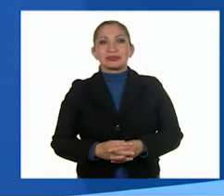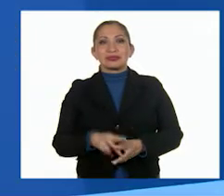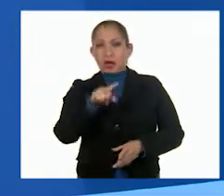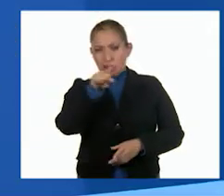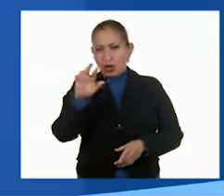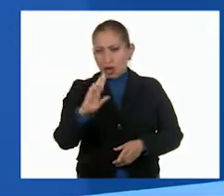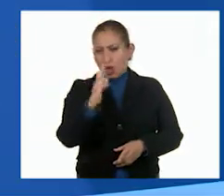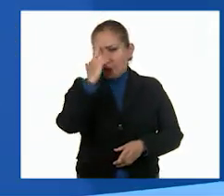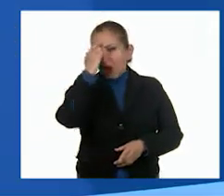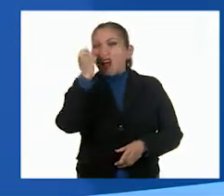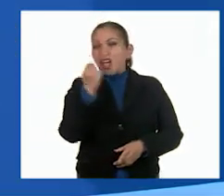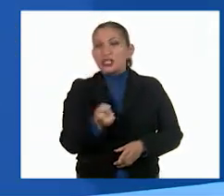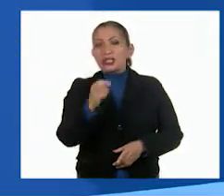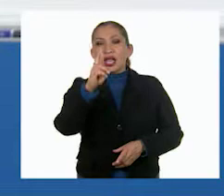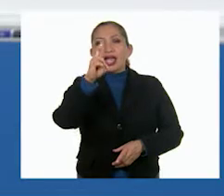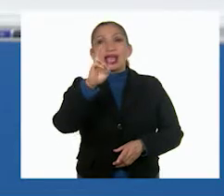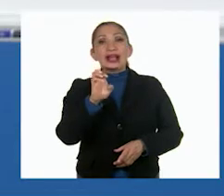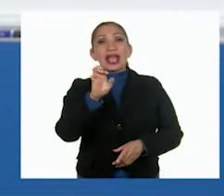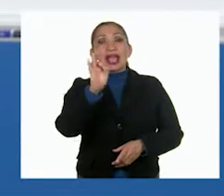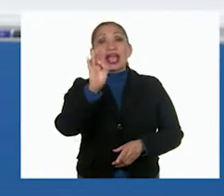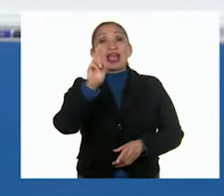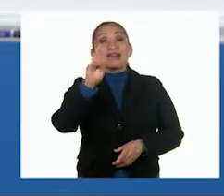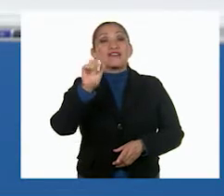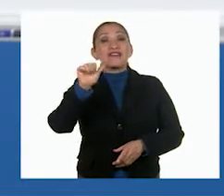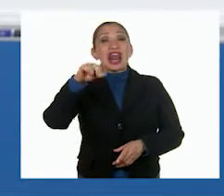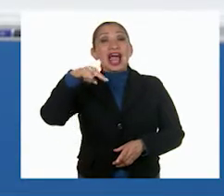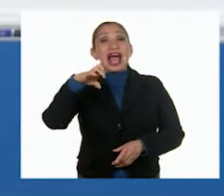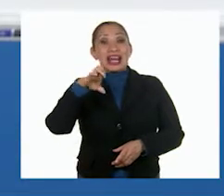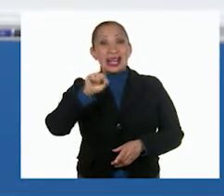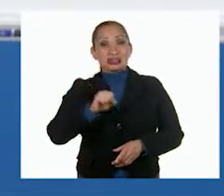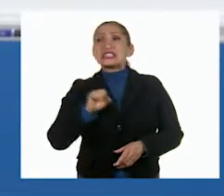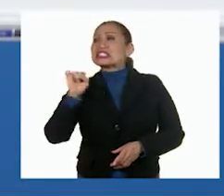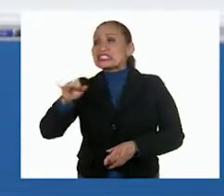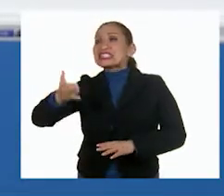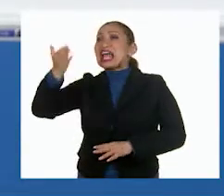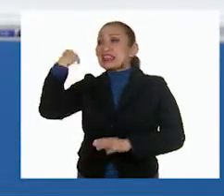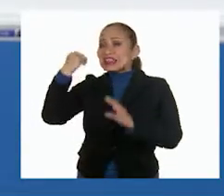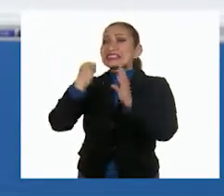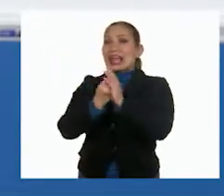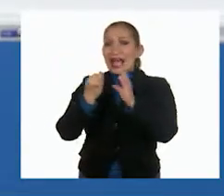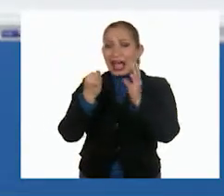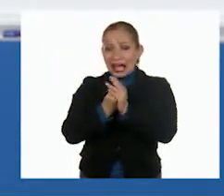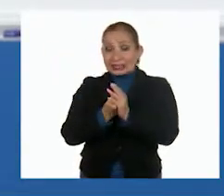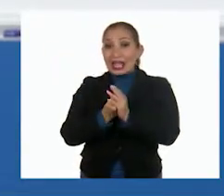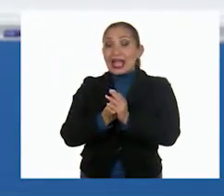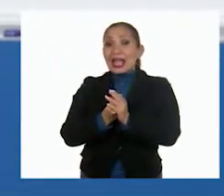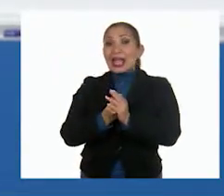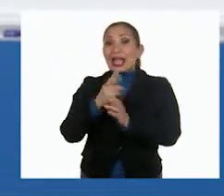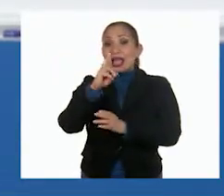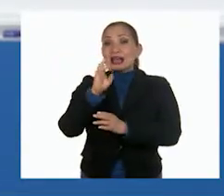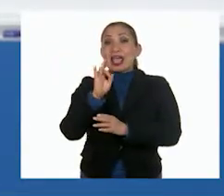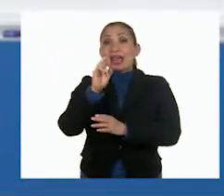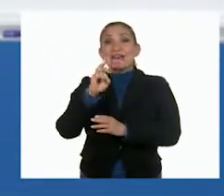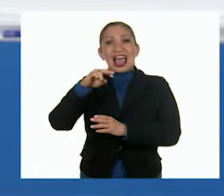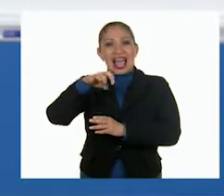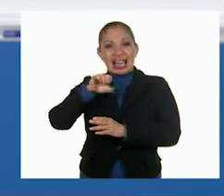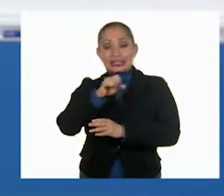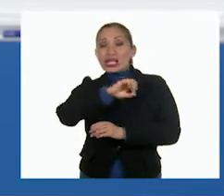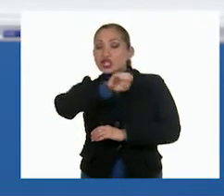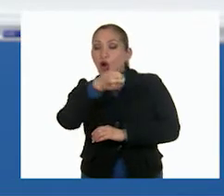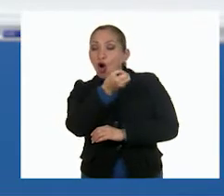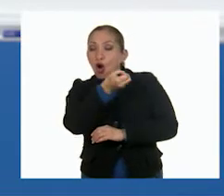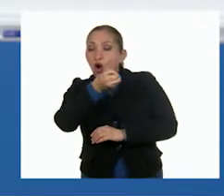¿Ustedes recuerdan qué son los refranes? Sí, sí, sí, lo vimos en las clases pasadas. Los refranes son